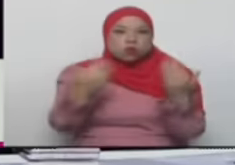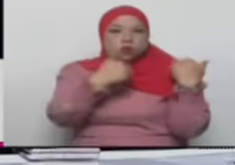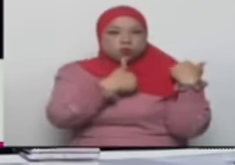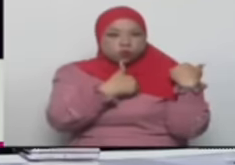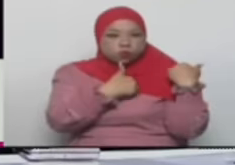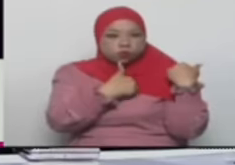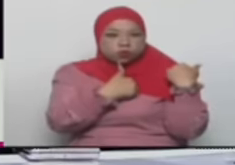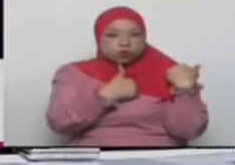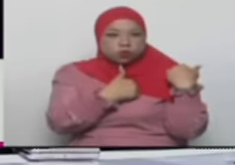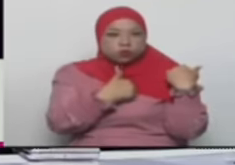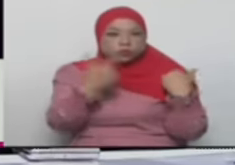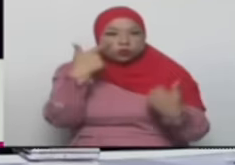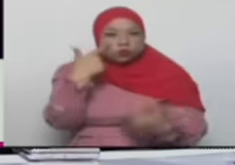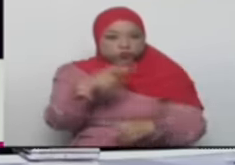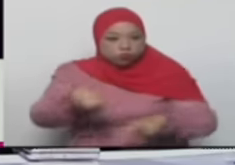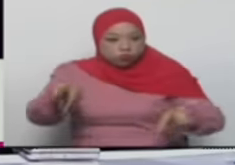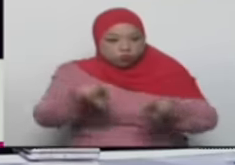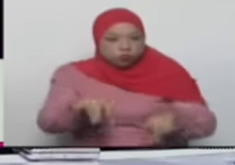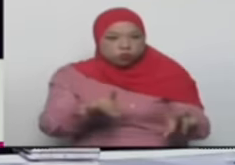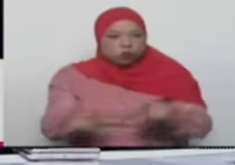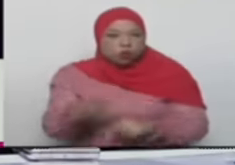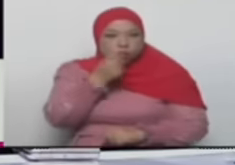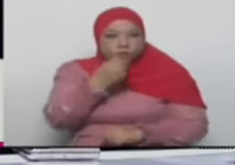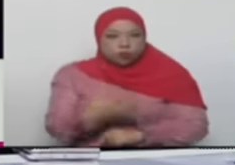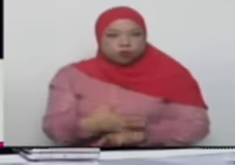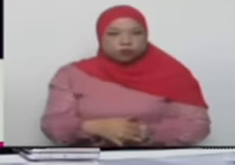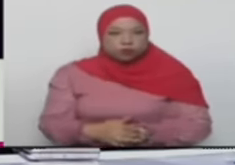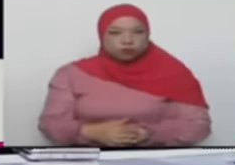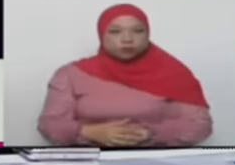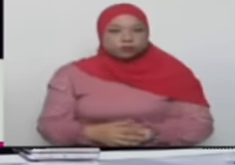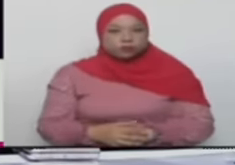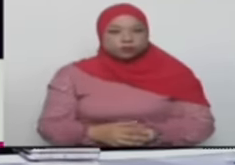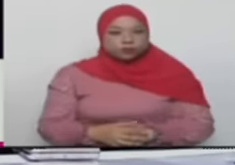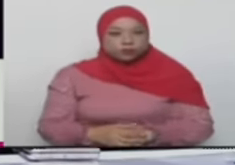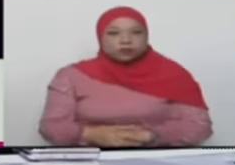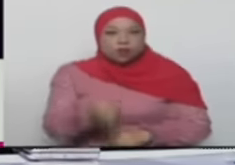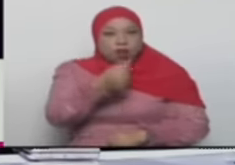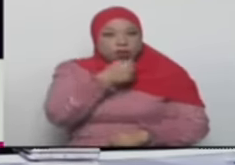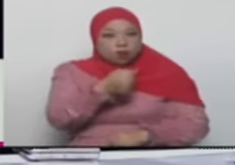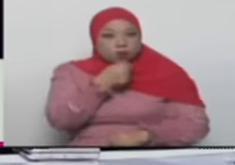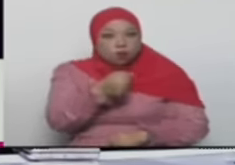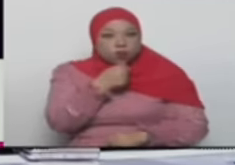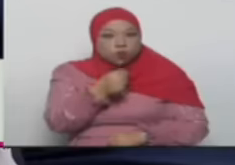pero la tengo ahí en lista, no la he visto todavía. Y es muy buena. Hay una parte en donde la abogada